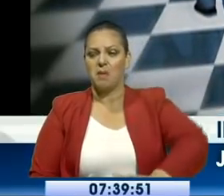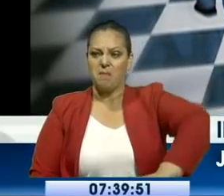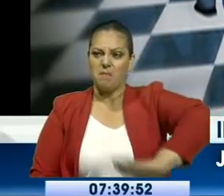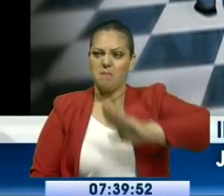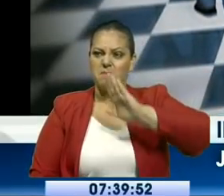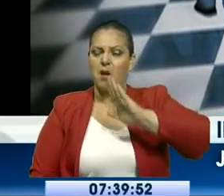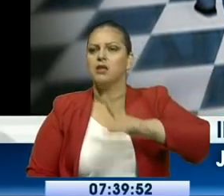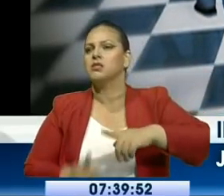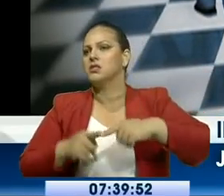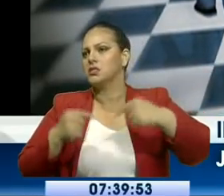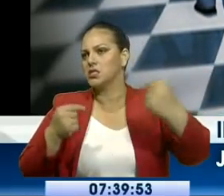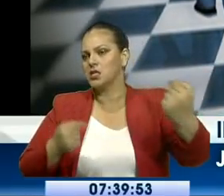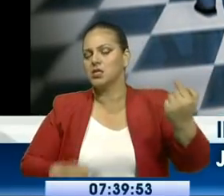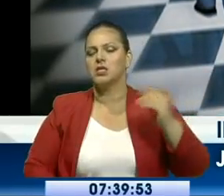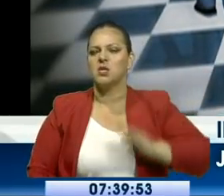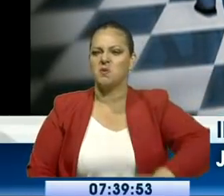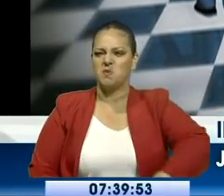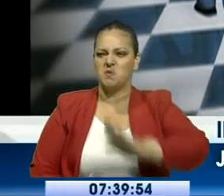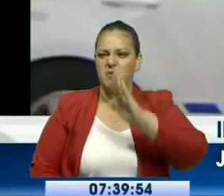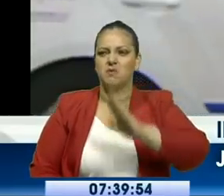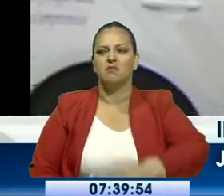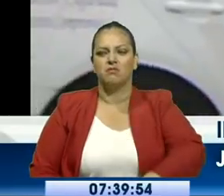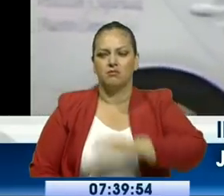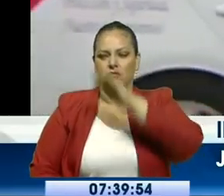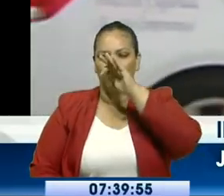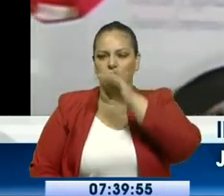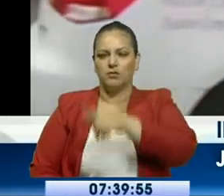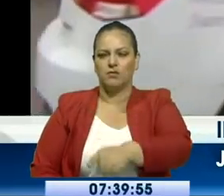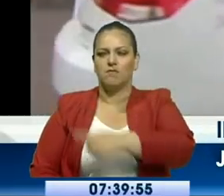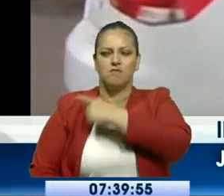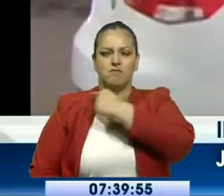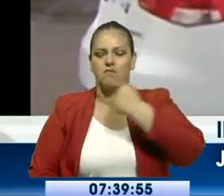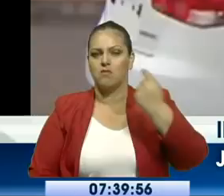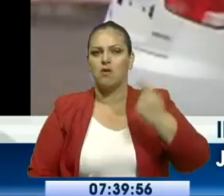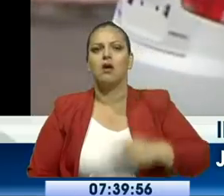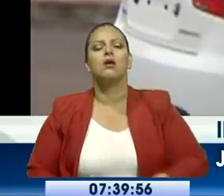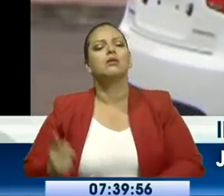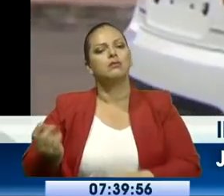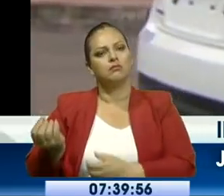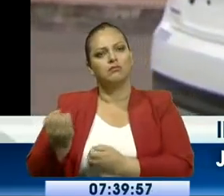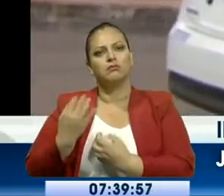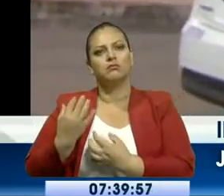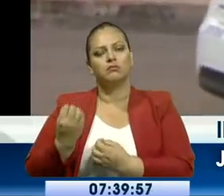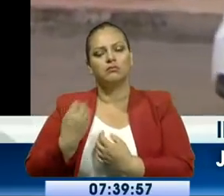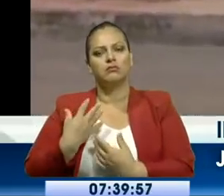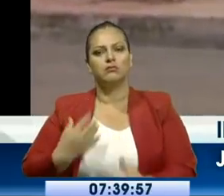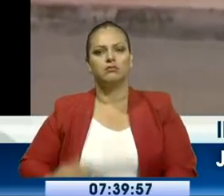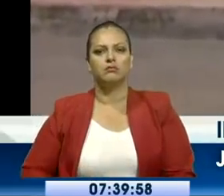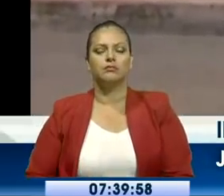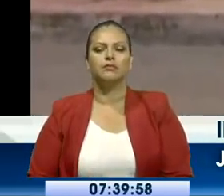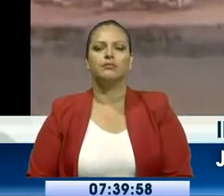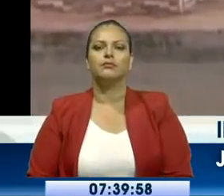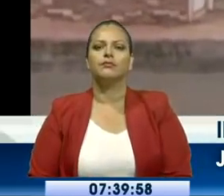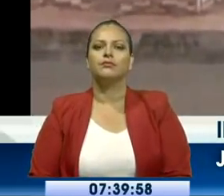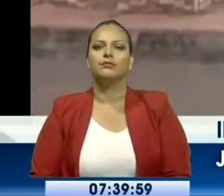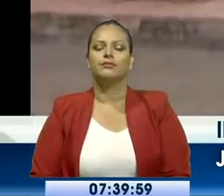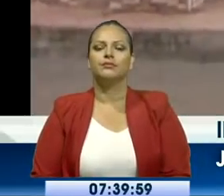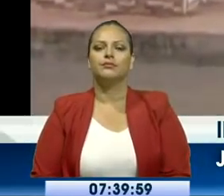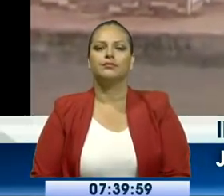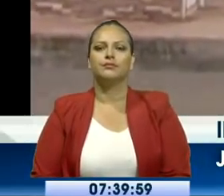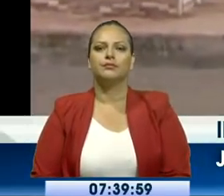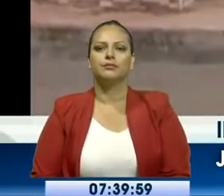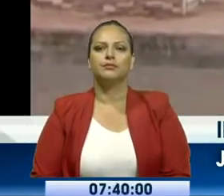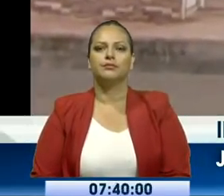de minutos después se da el hecho. Y están tras la pista de los involucrados. El objetivo principal al momento es dar con el autor de este